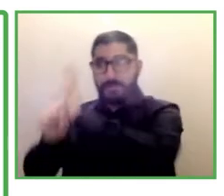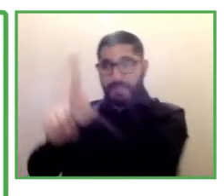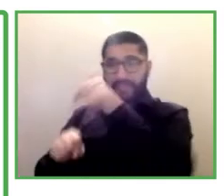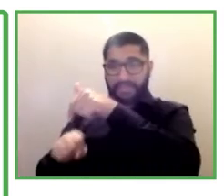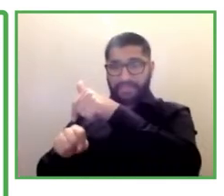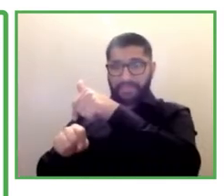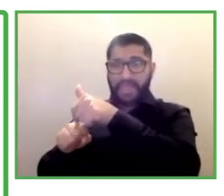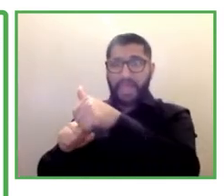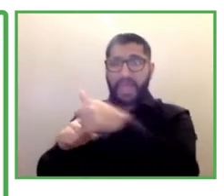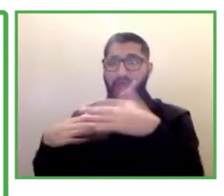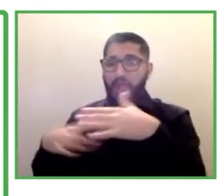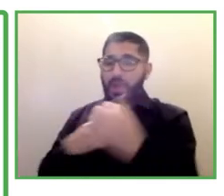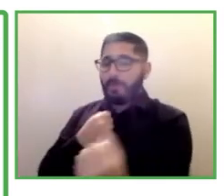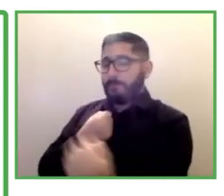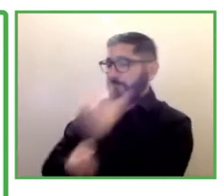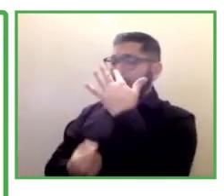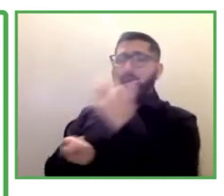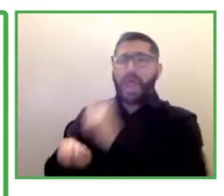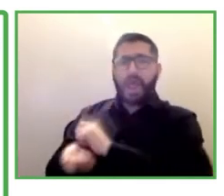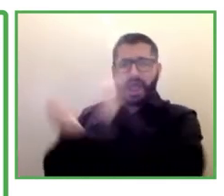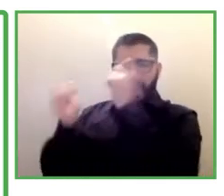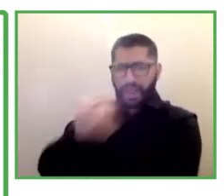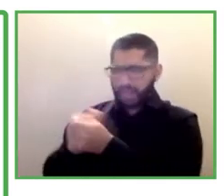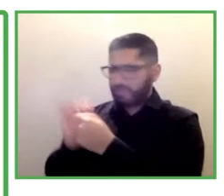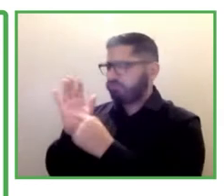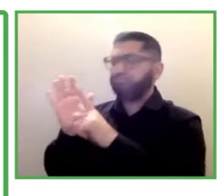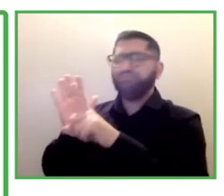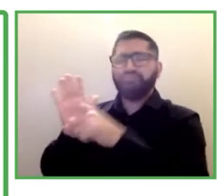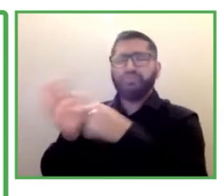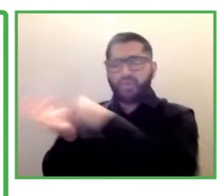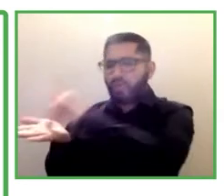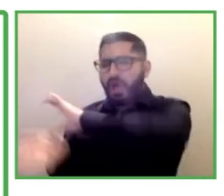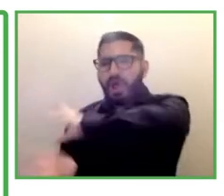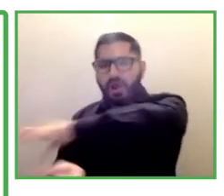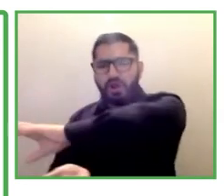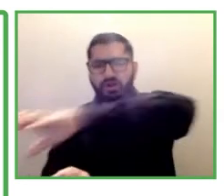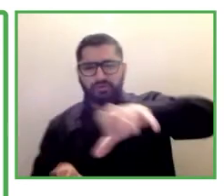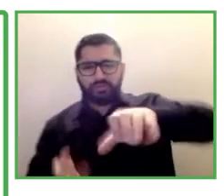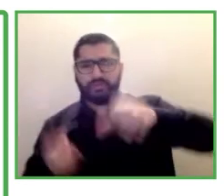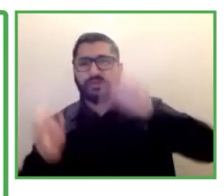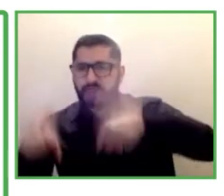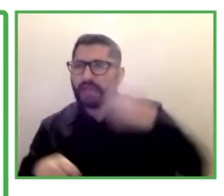que el trabajo remoto, el empleo remoto es posible. Las personas